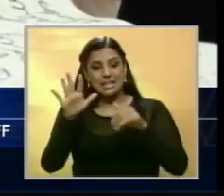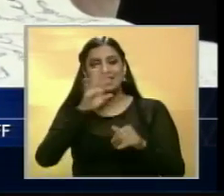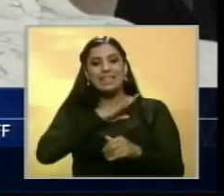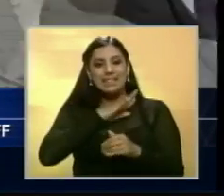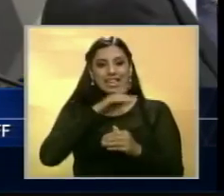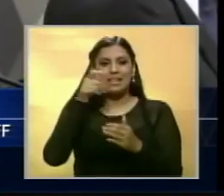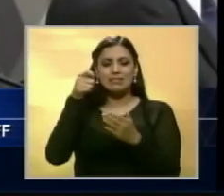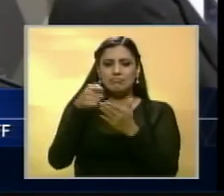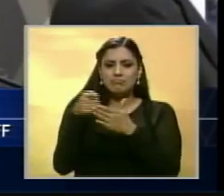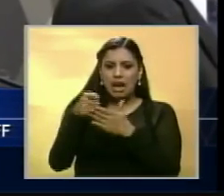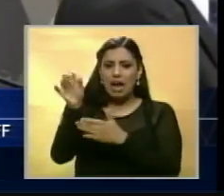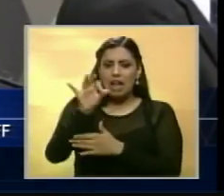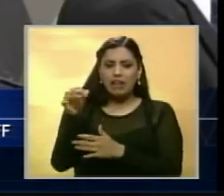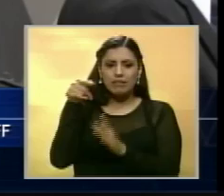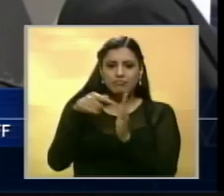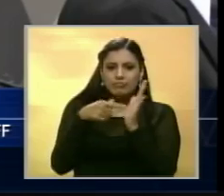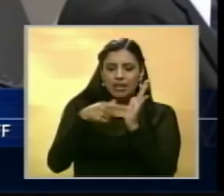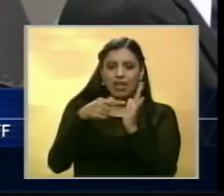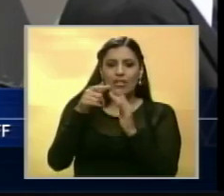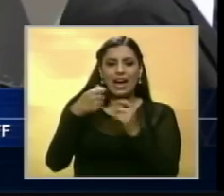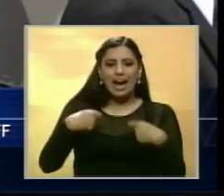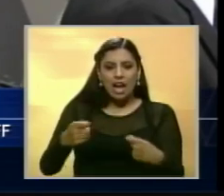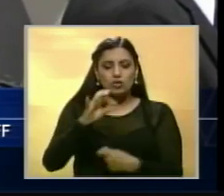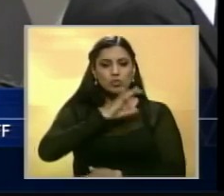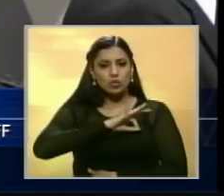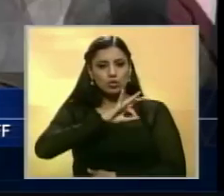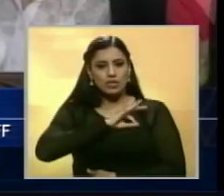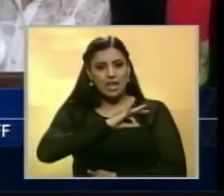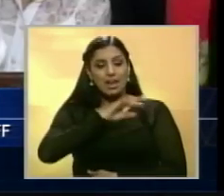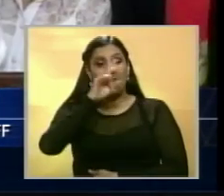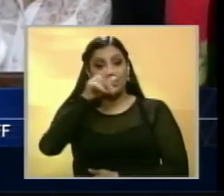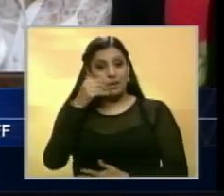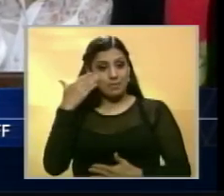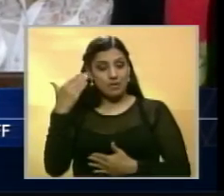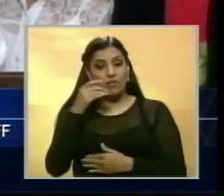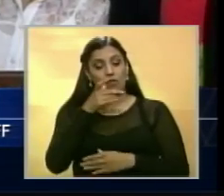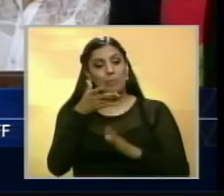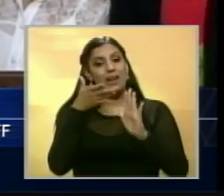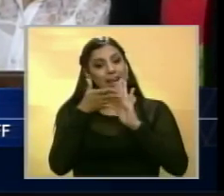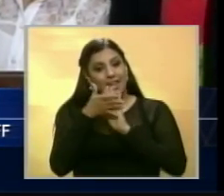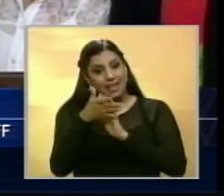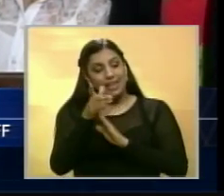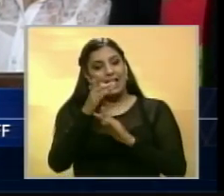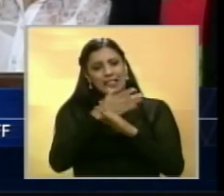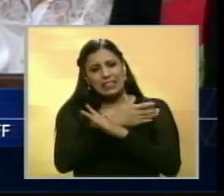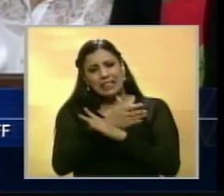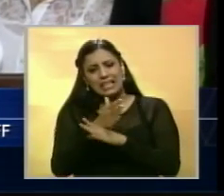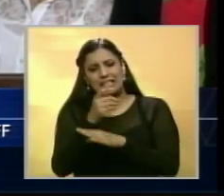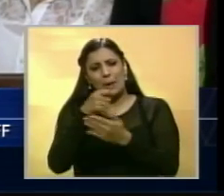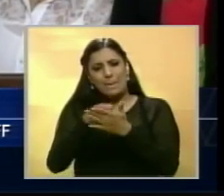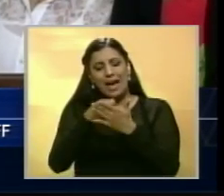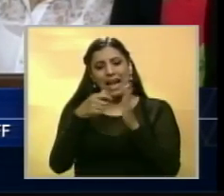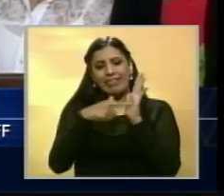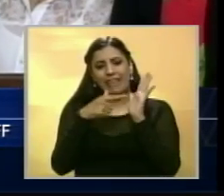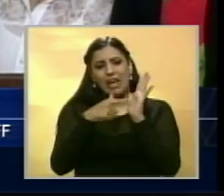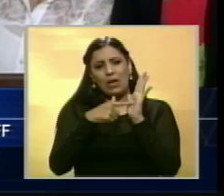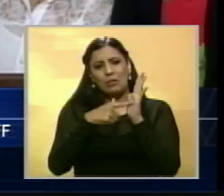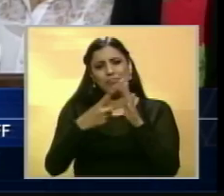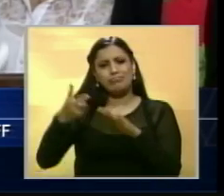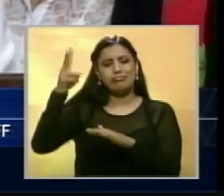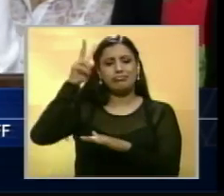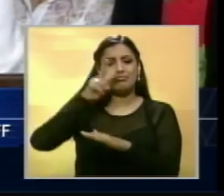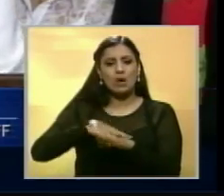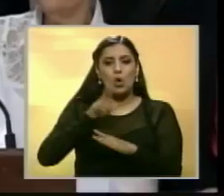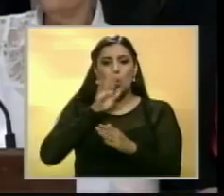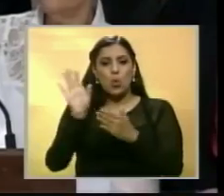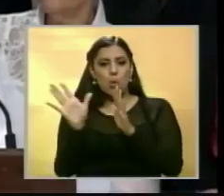de depositar parte de los montos sobre gastos sociales. Alves Dutra señaló que los retrasos generaron deudas millonarias que se omitieron